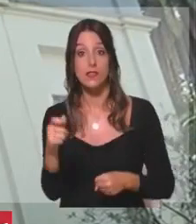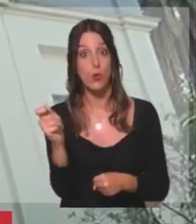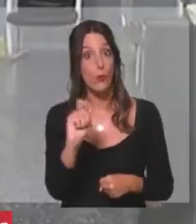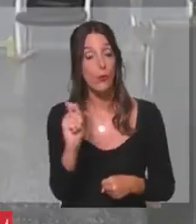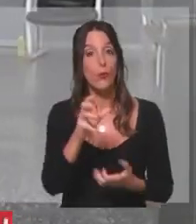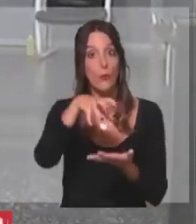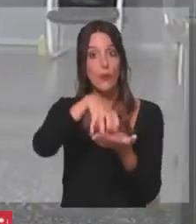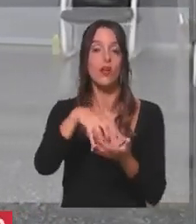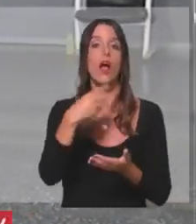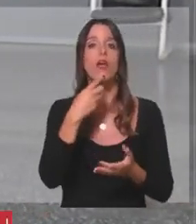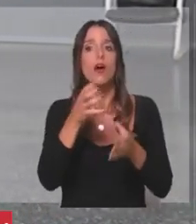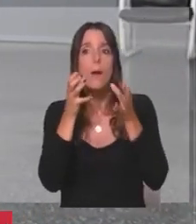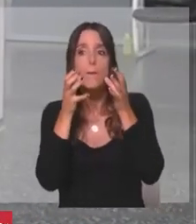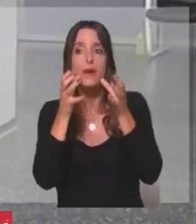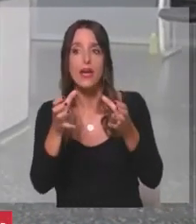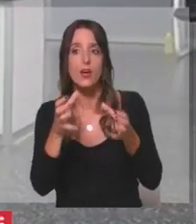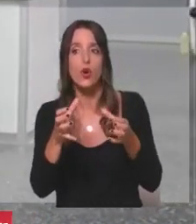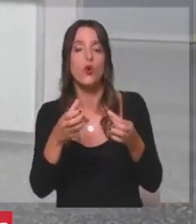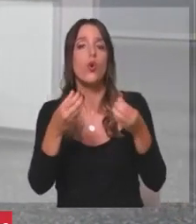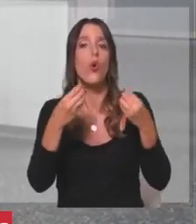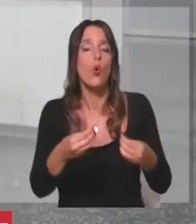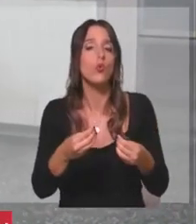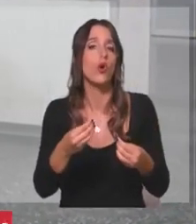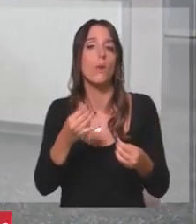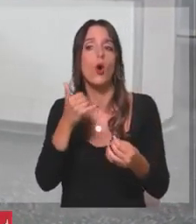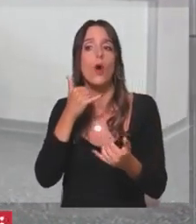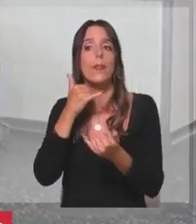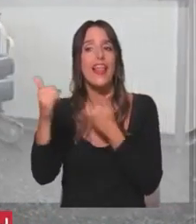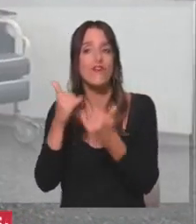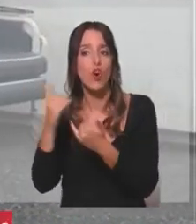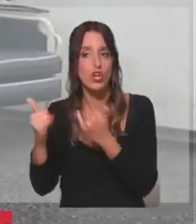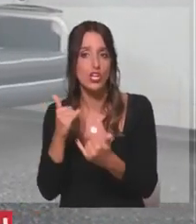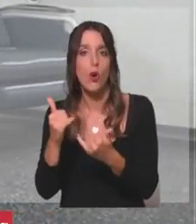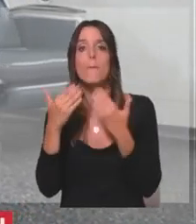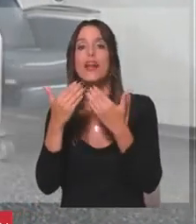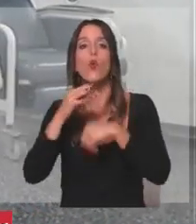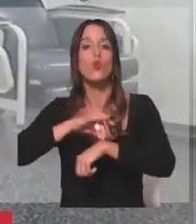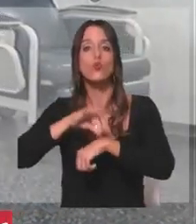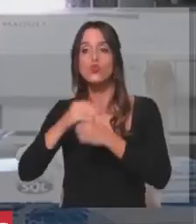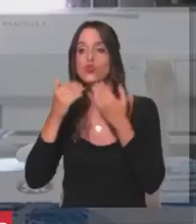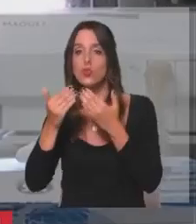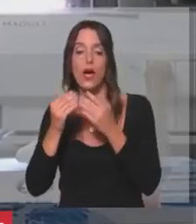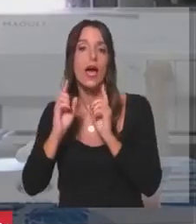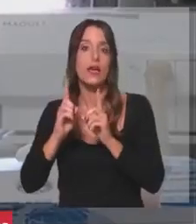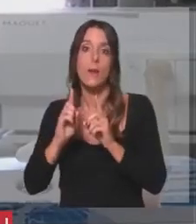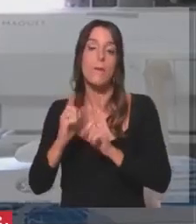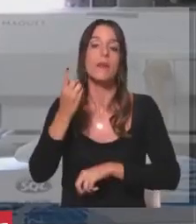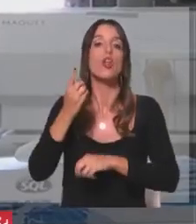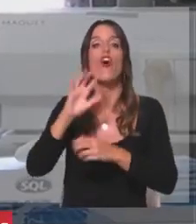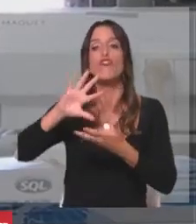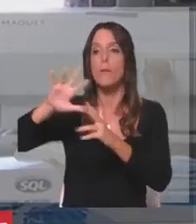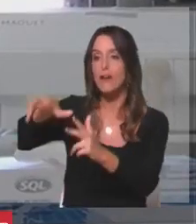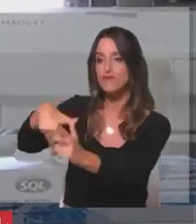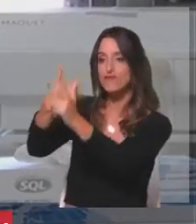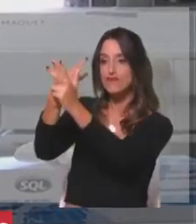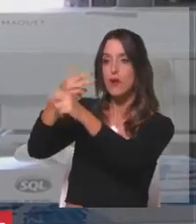estableció criterios de riesgo y la realización del triage telefónico para definir modalidad de consultas y priorizó la telemedicina para el cumplimiento